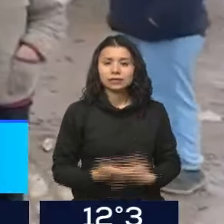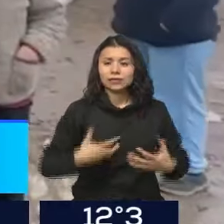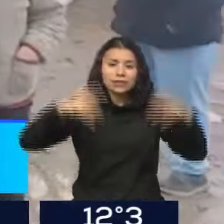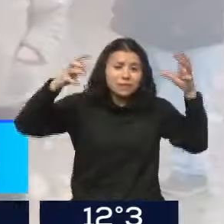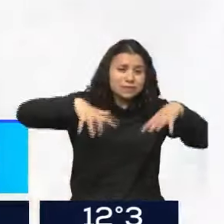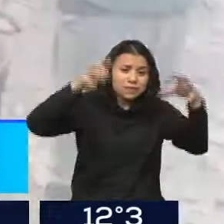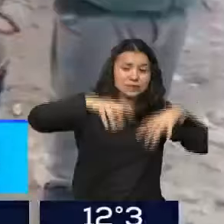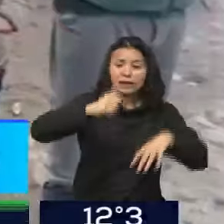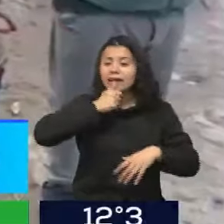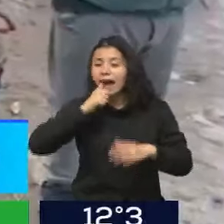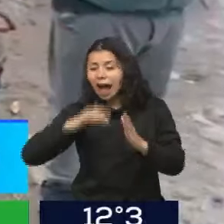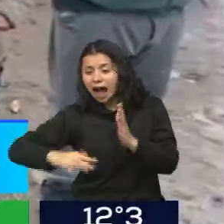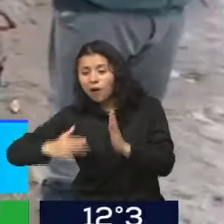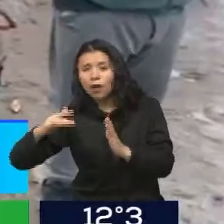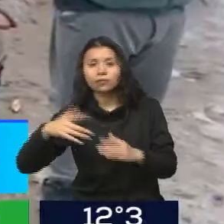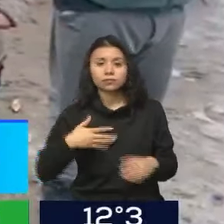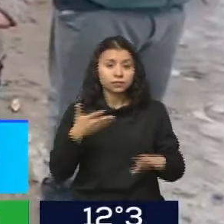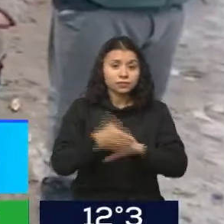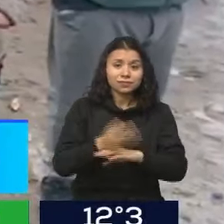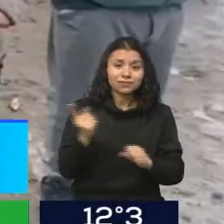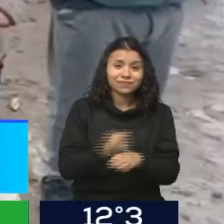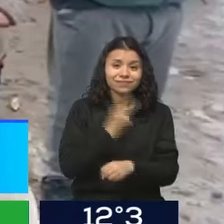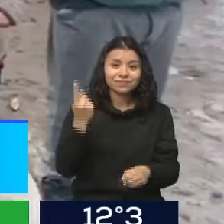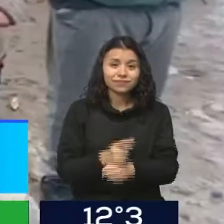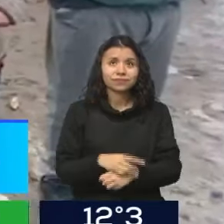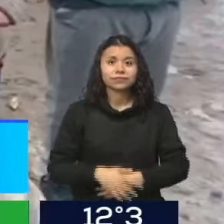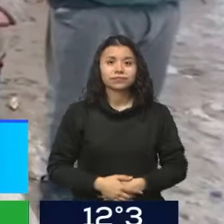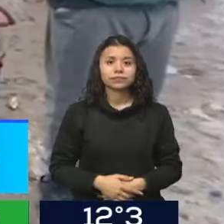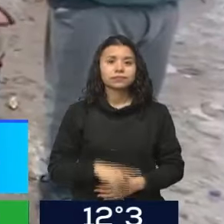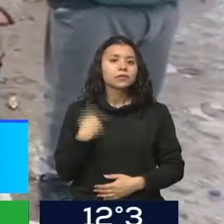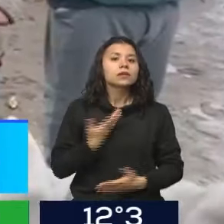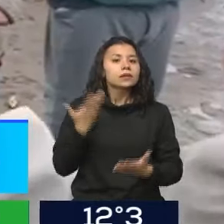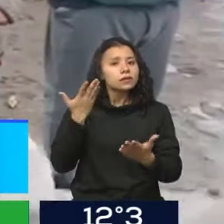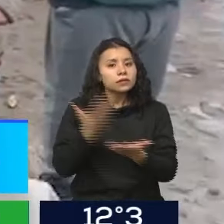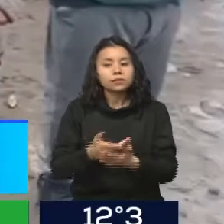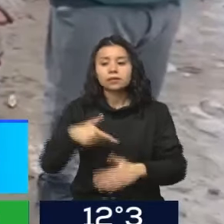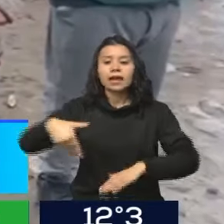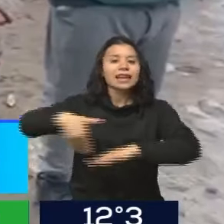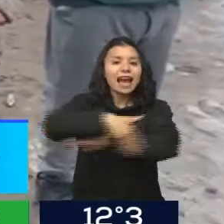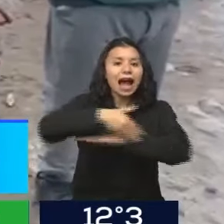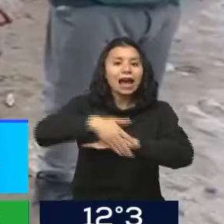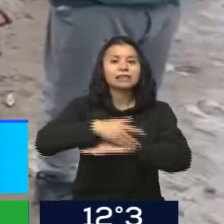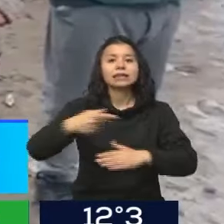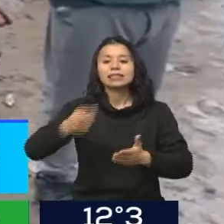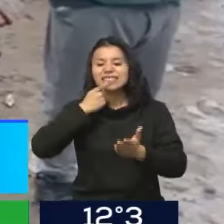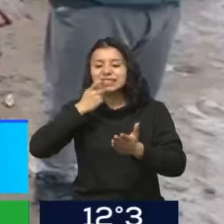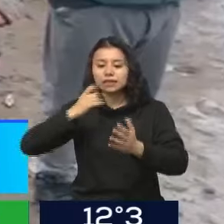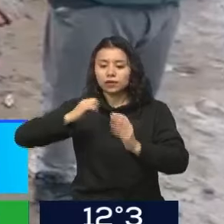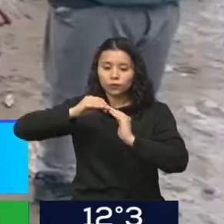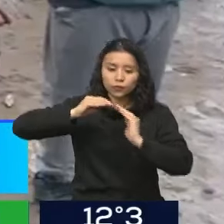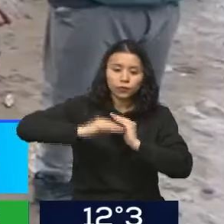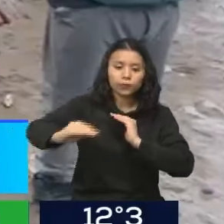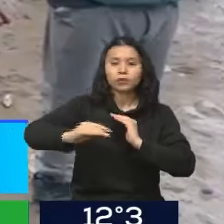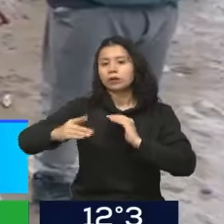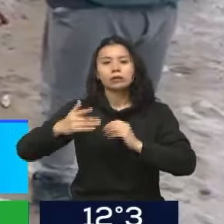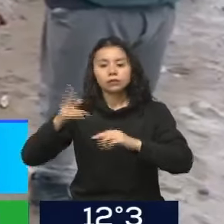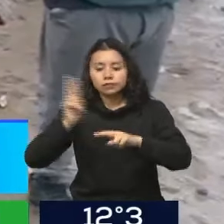salir. Hemos pedido el agua, hemos pedido que la enripen la calle, que la acomoden, porque es imposible cuando llueve poder